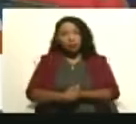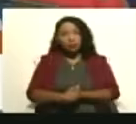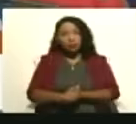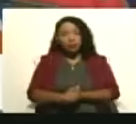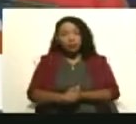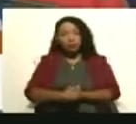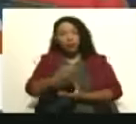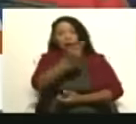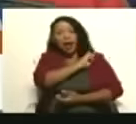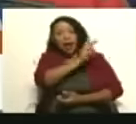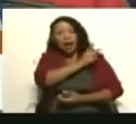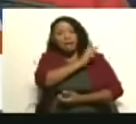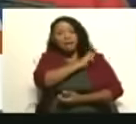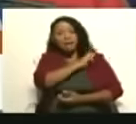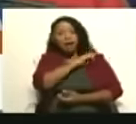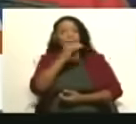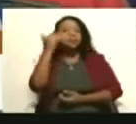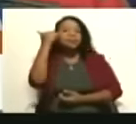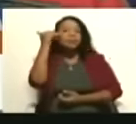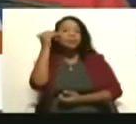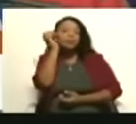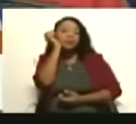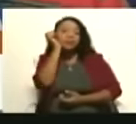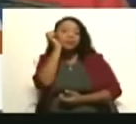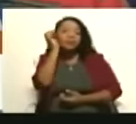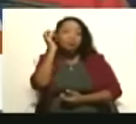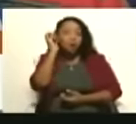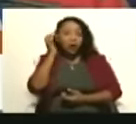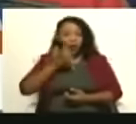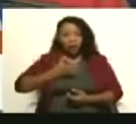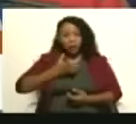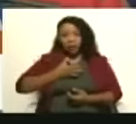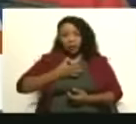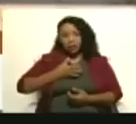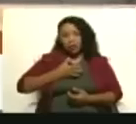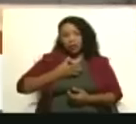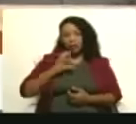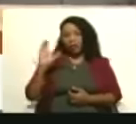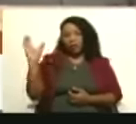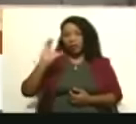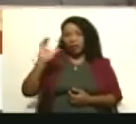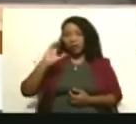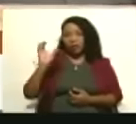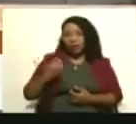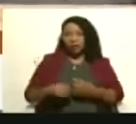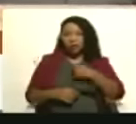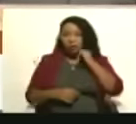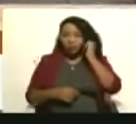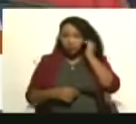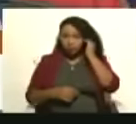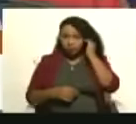Almirante en jefa Carmen Teresa Meléndez Rivas, alcaldesa del municipio bolivariano Libertador.